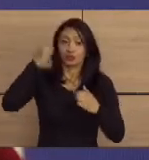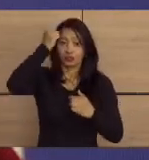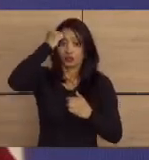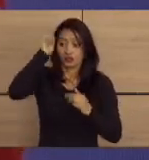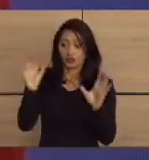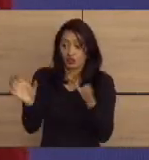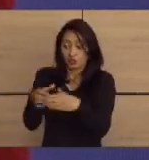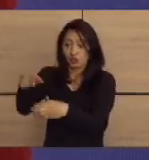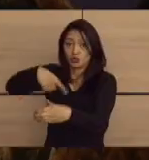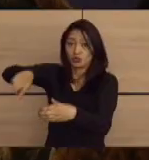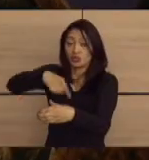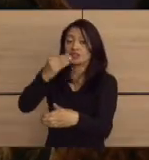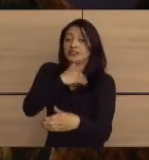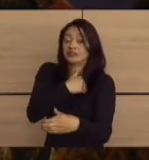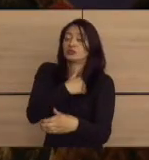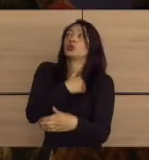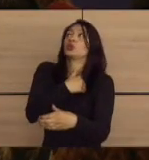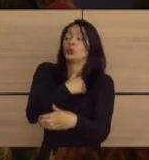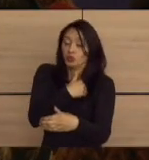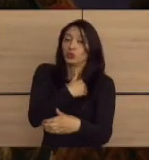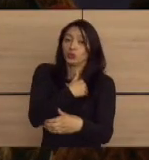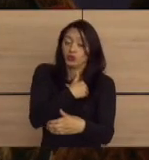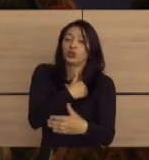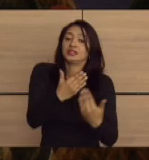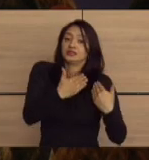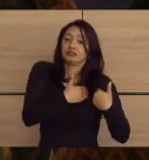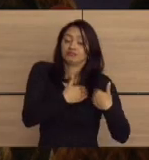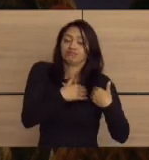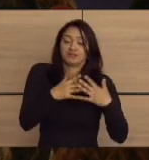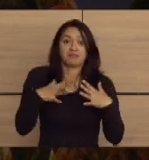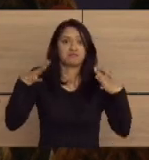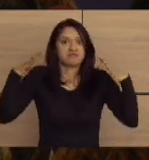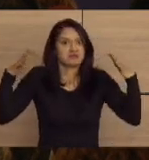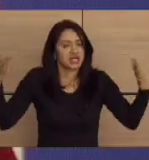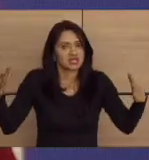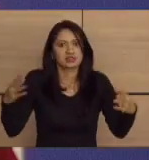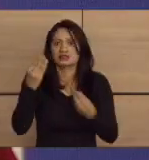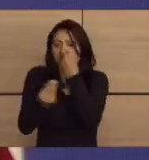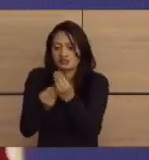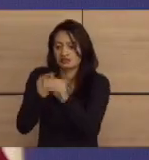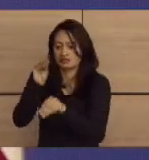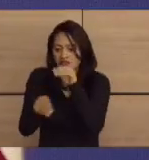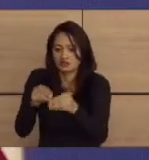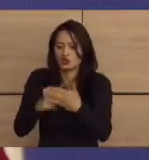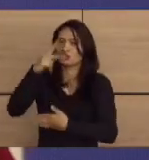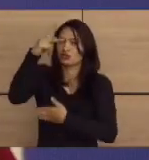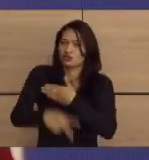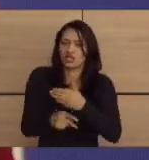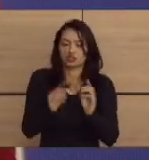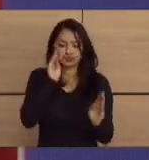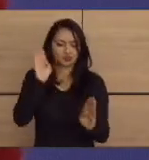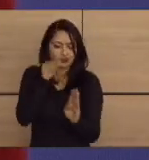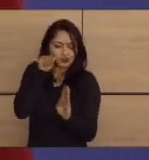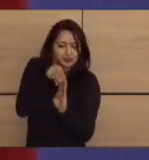es toda, es extraordinaria, y los proyectos los tienen que revisar desde muchas partes,